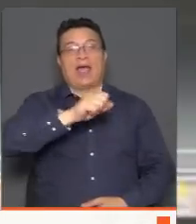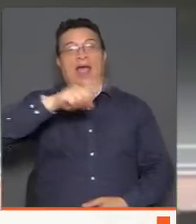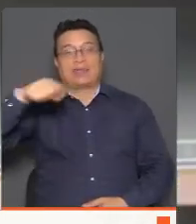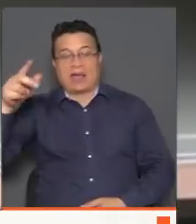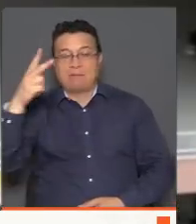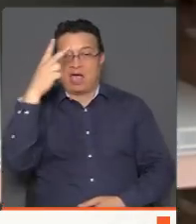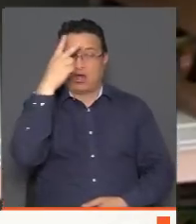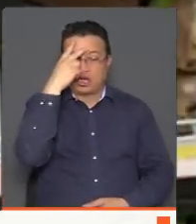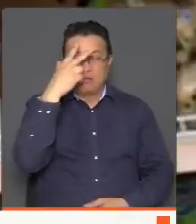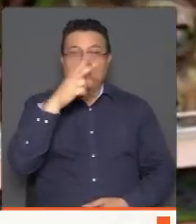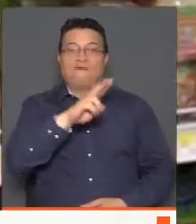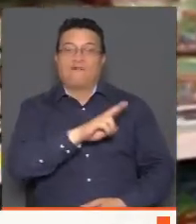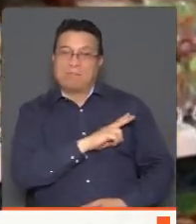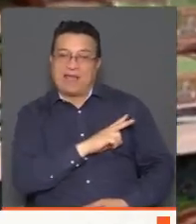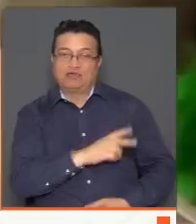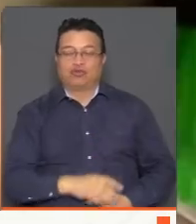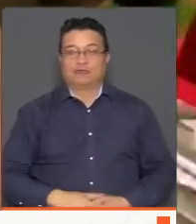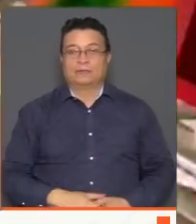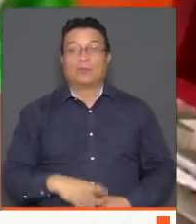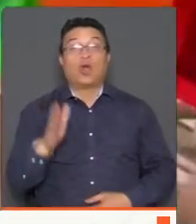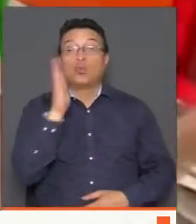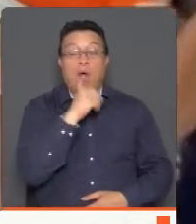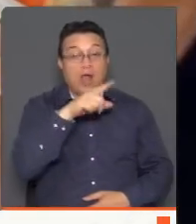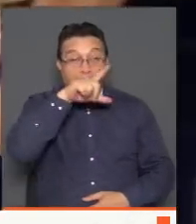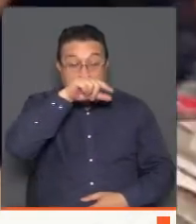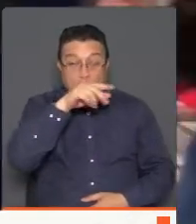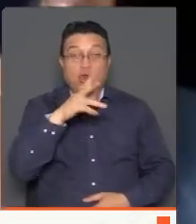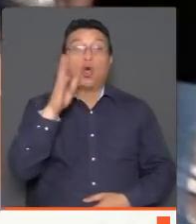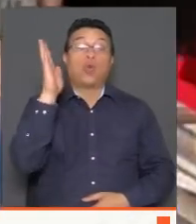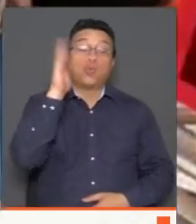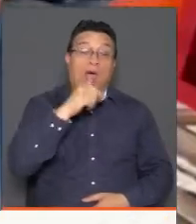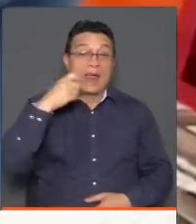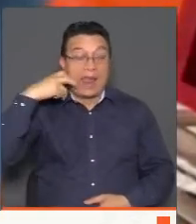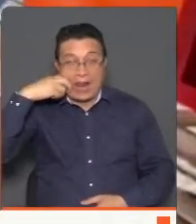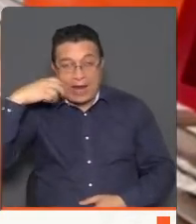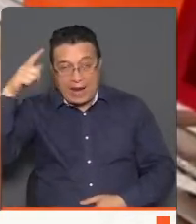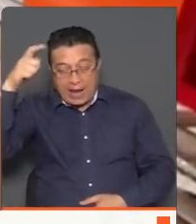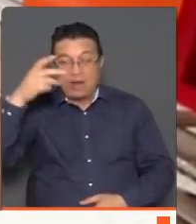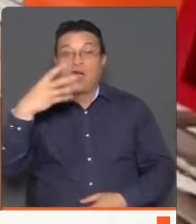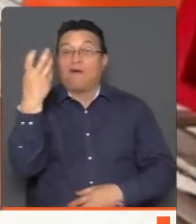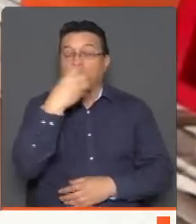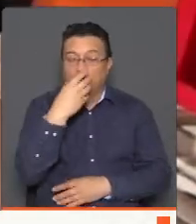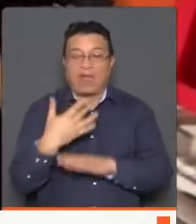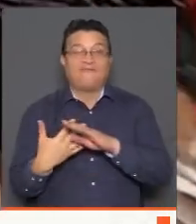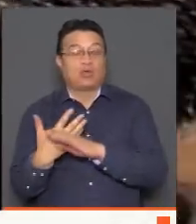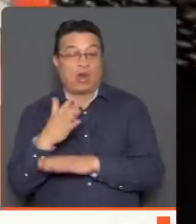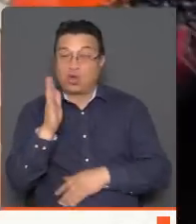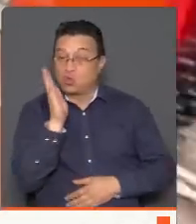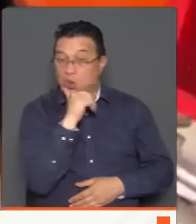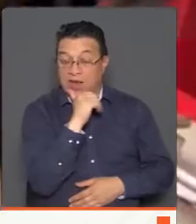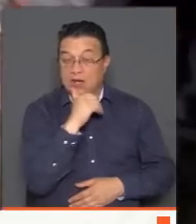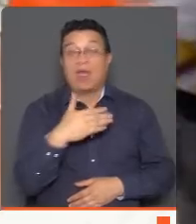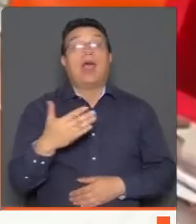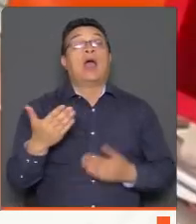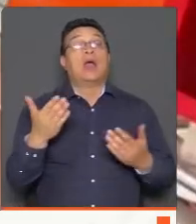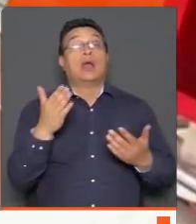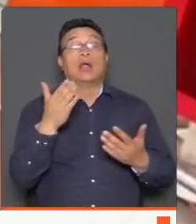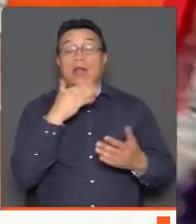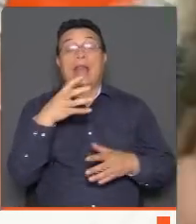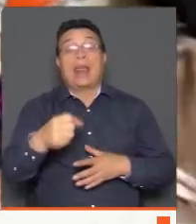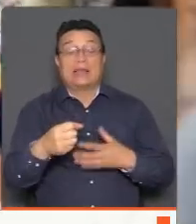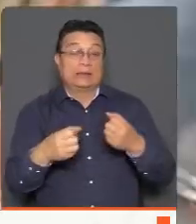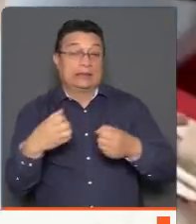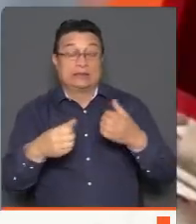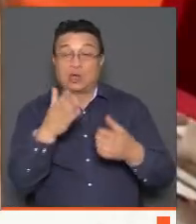y Valparaíso. No hay pollo, no hay carne, no hay fruta, no hay verduras. También está faltando lo que es lácteo,